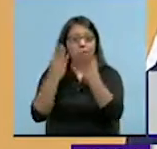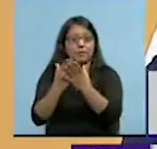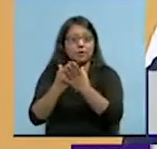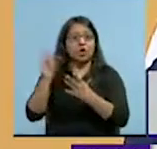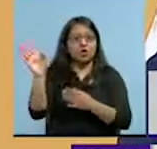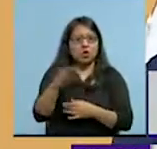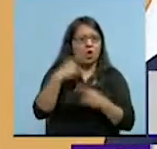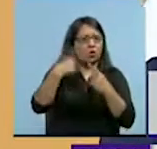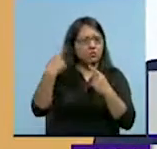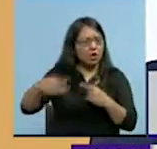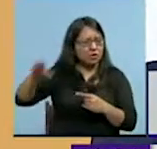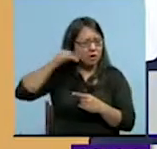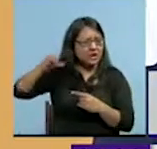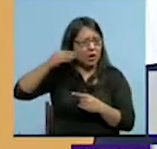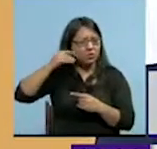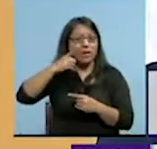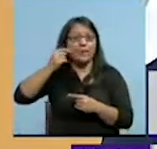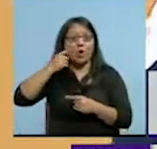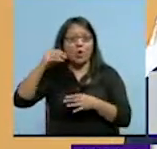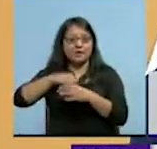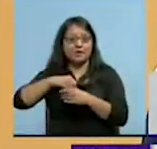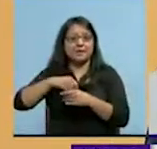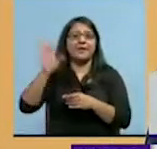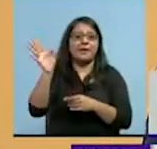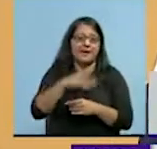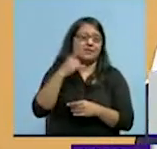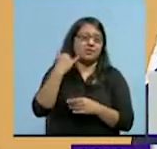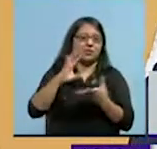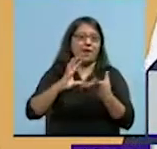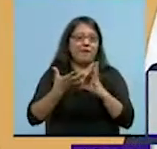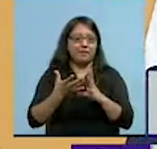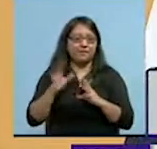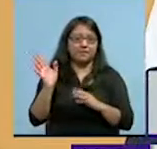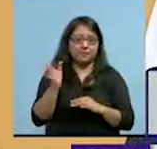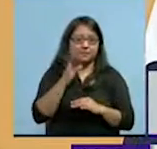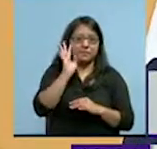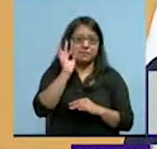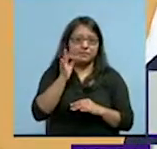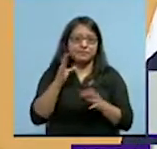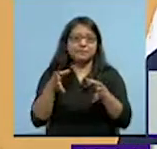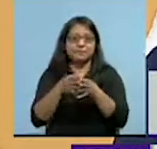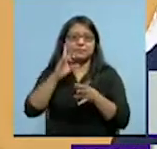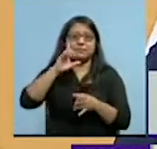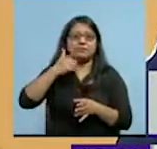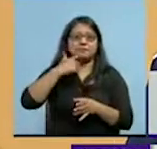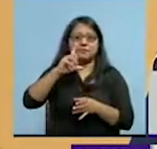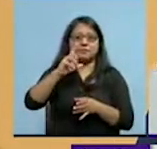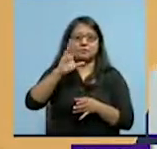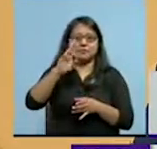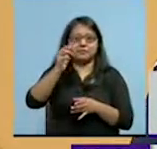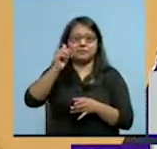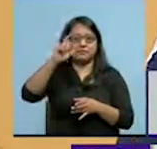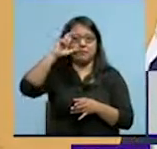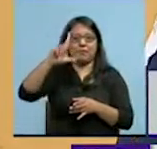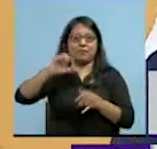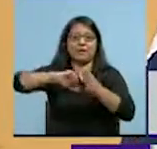audios que se habían filtrado formaban parte de una campaña inteligencia por lo que había pasado con el partido con israel de ese partido